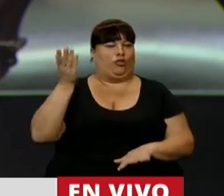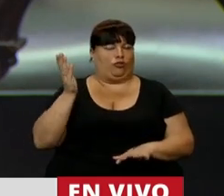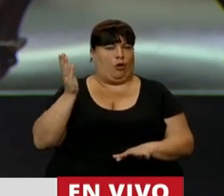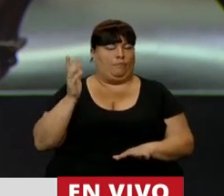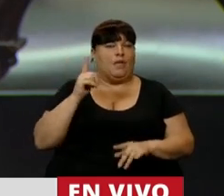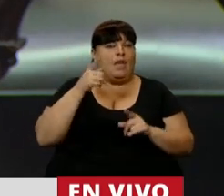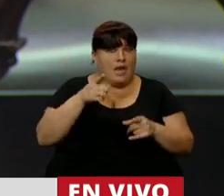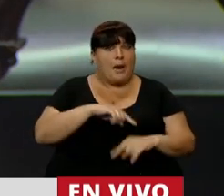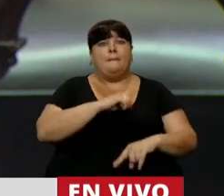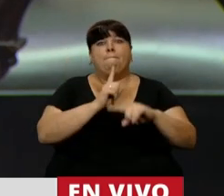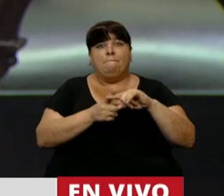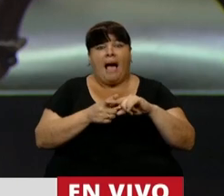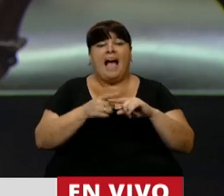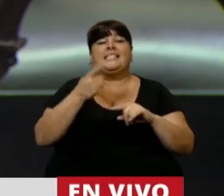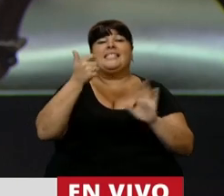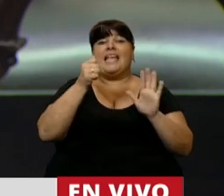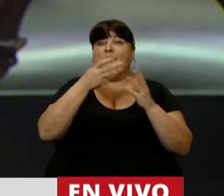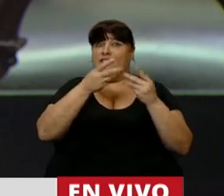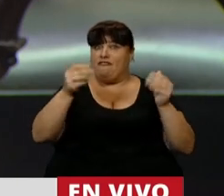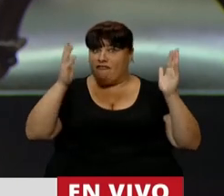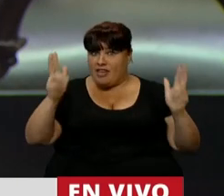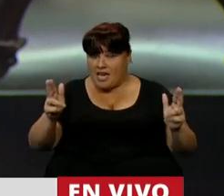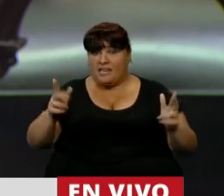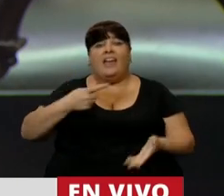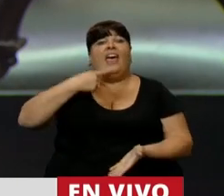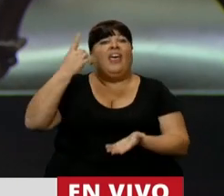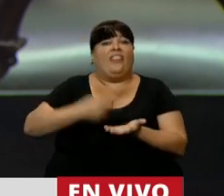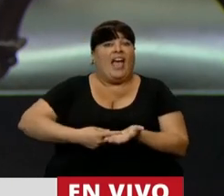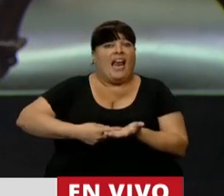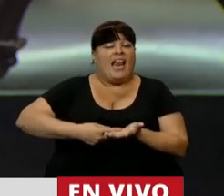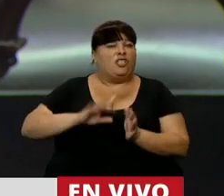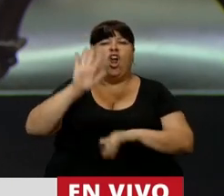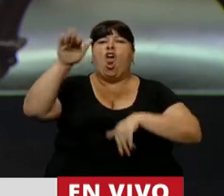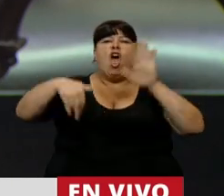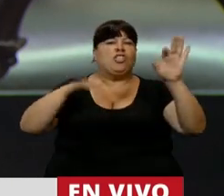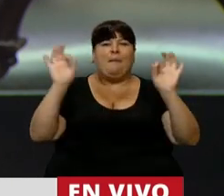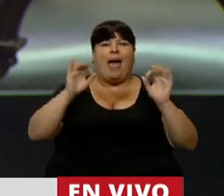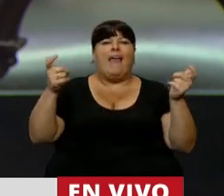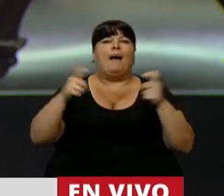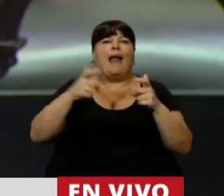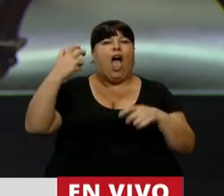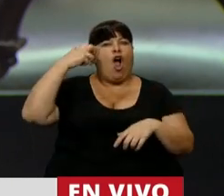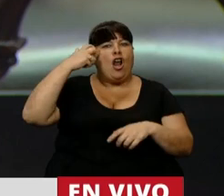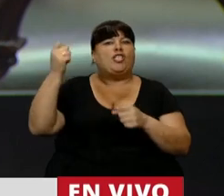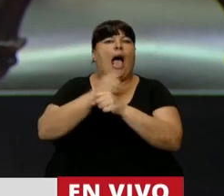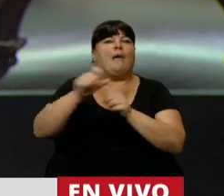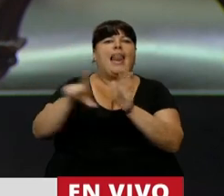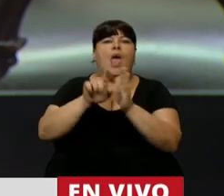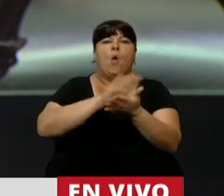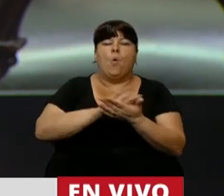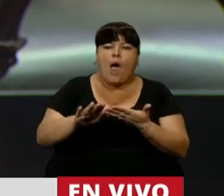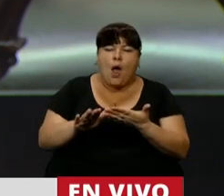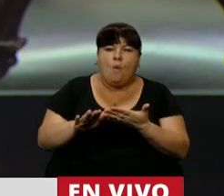no solo eso, sino que vencidos los 180 días, por decreto, sin convocar nuevamente al Congreso para la sanción de una nueva